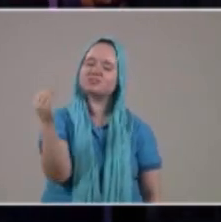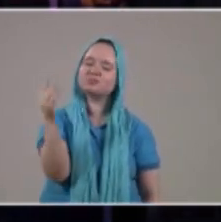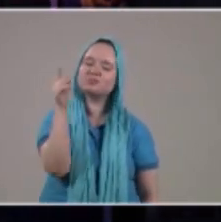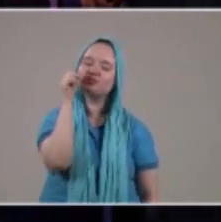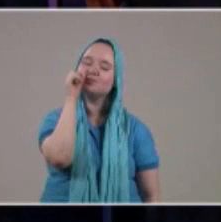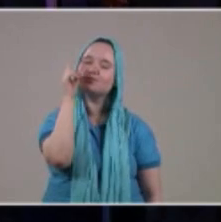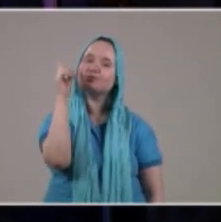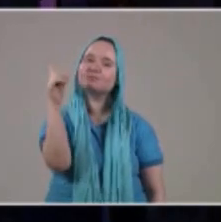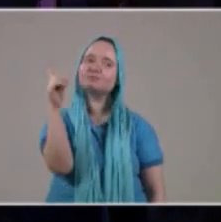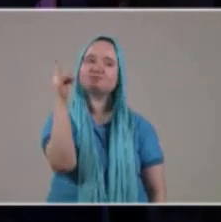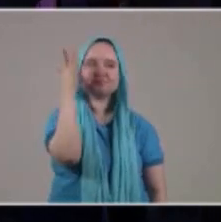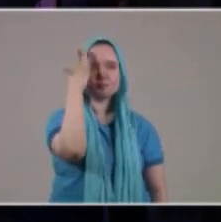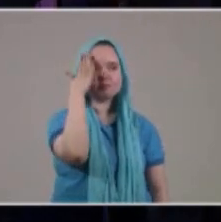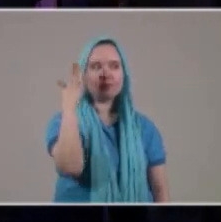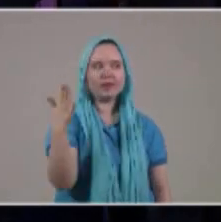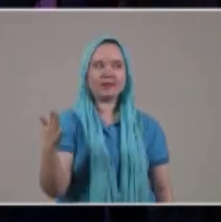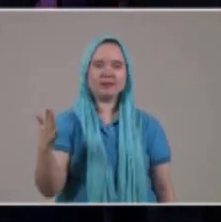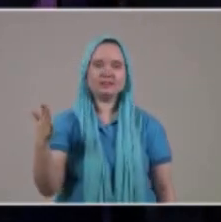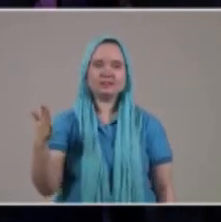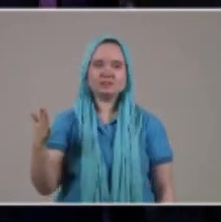Gracias.